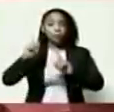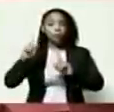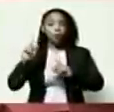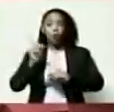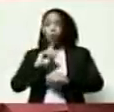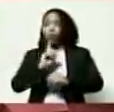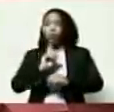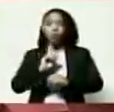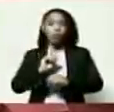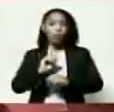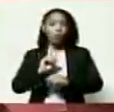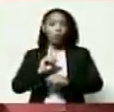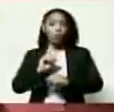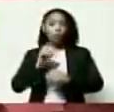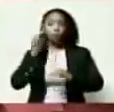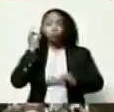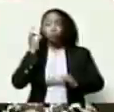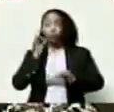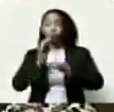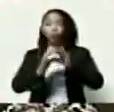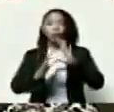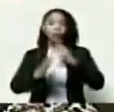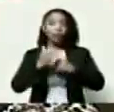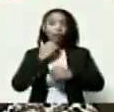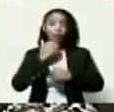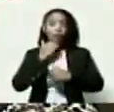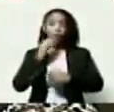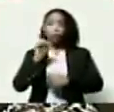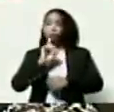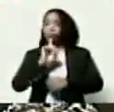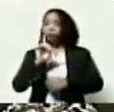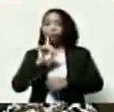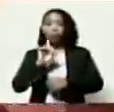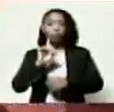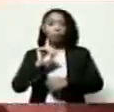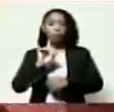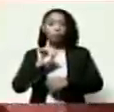es casualidad, no es